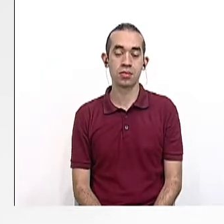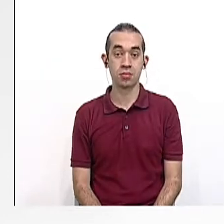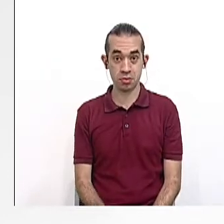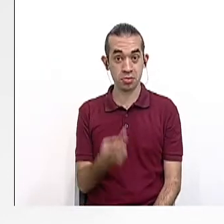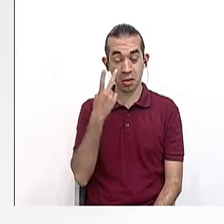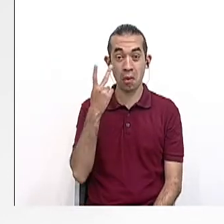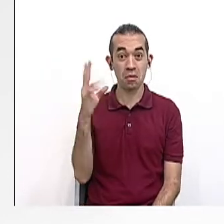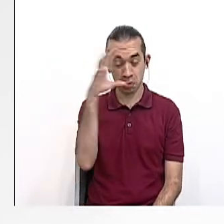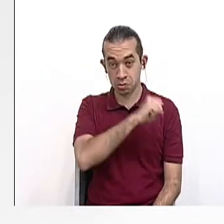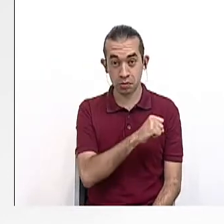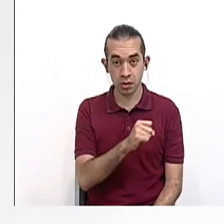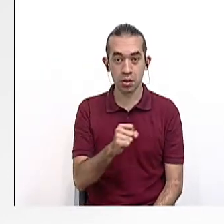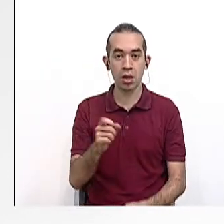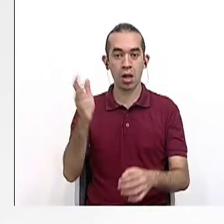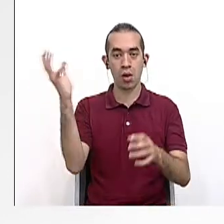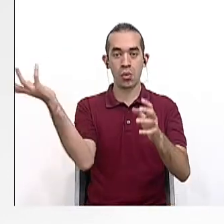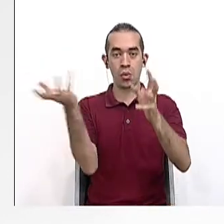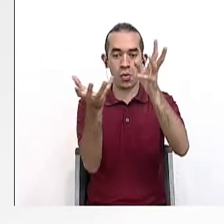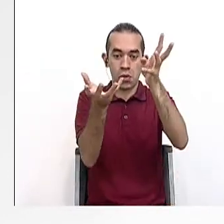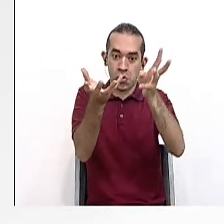Vemos que este